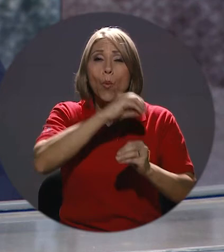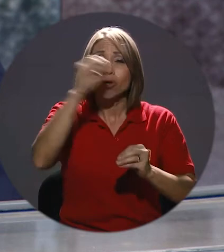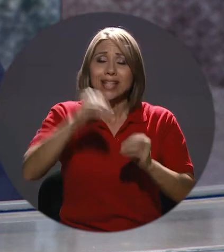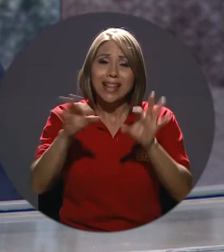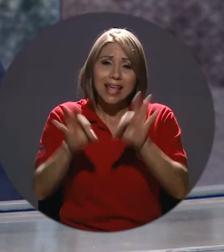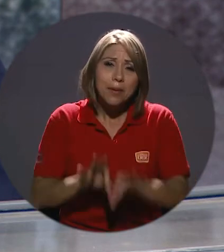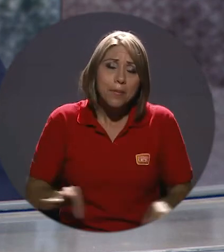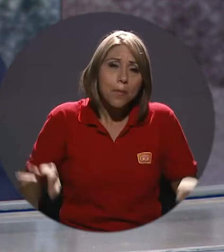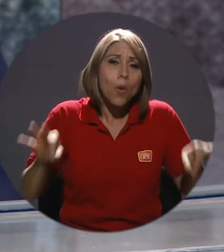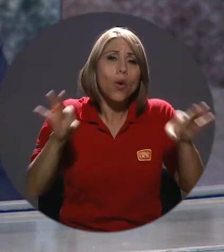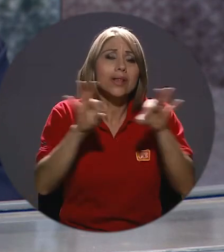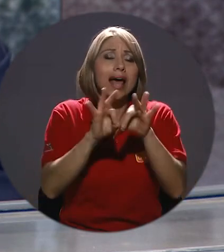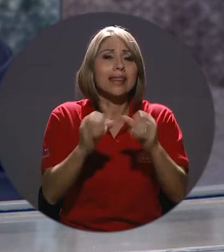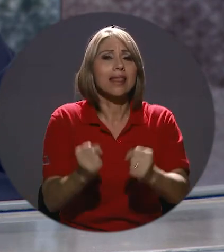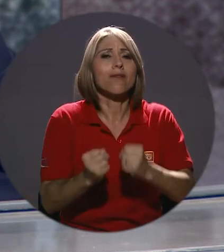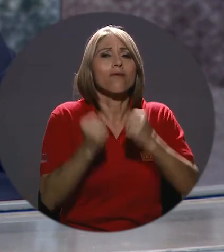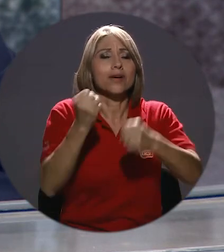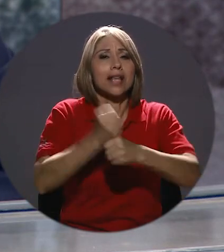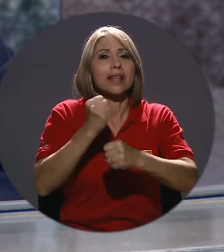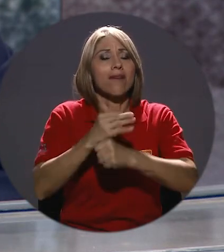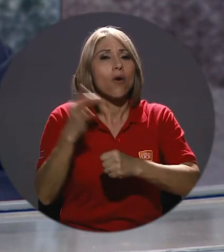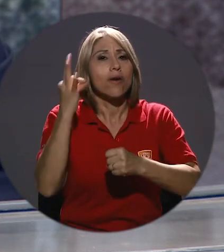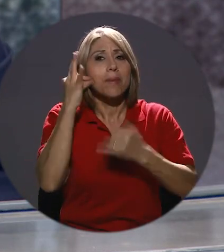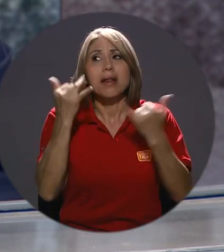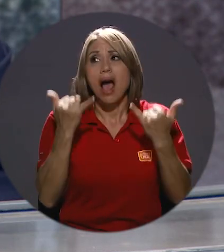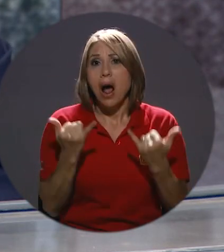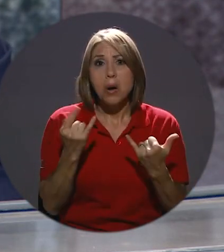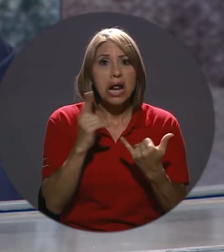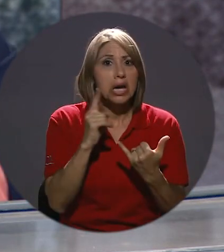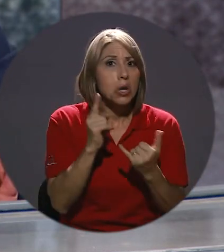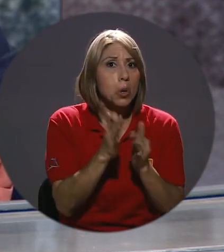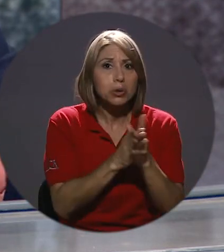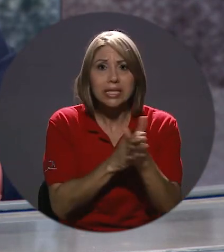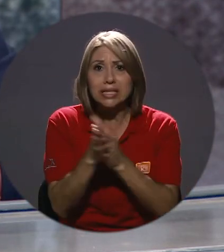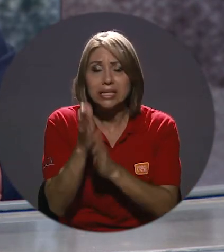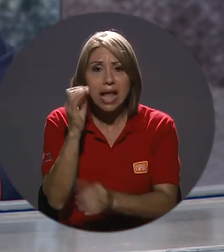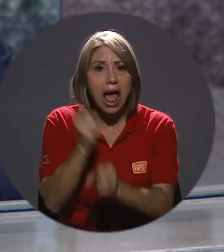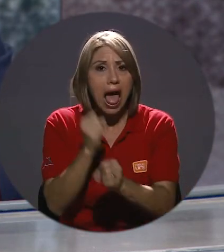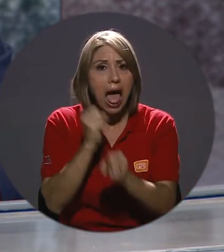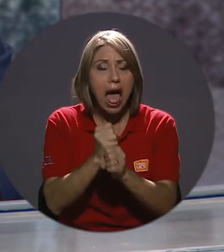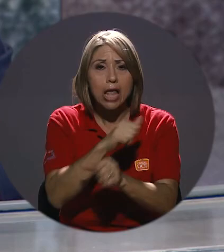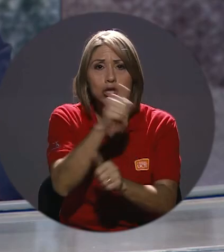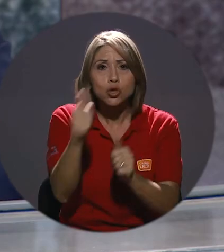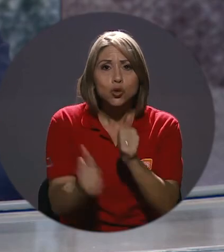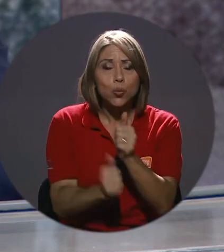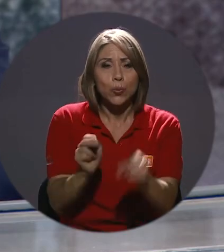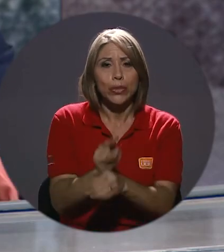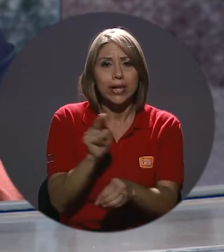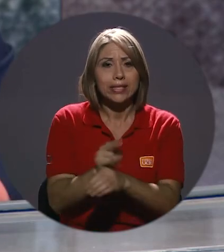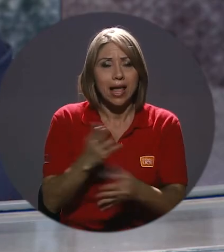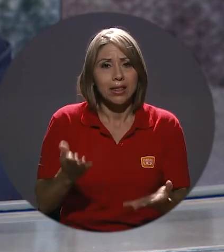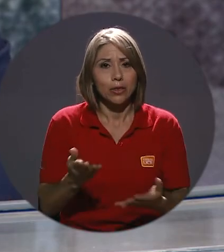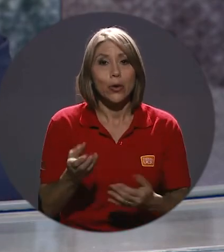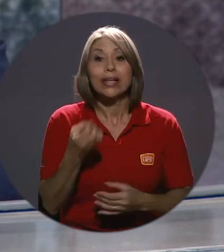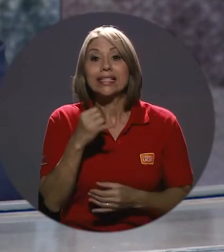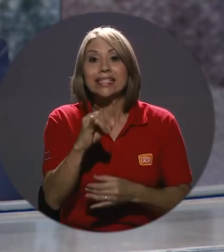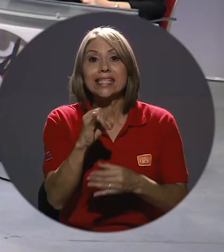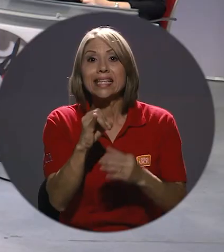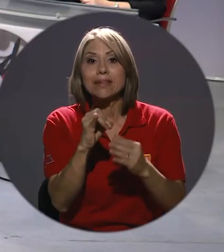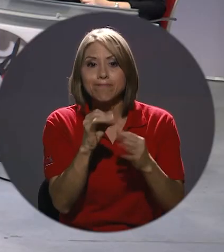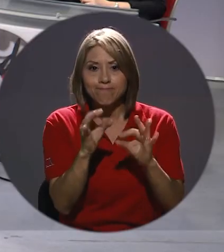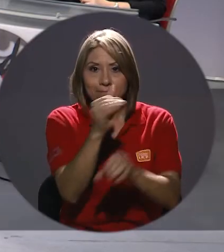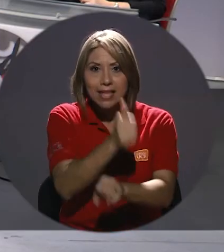porcentaje importantísimo de fuerza de trabajo femenina que estaría si se crearan